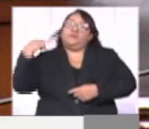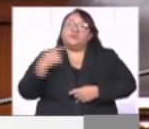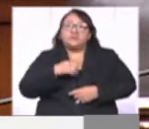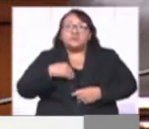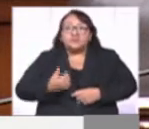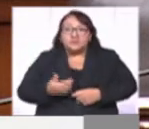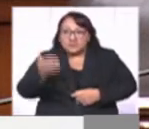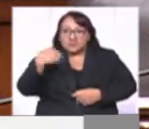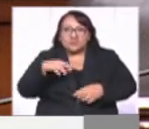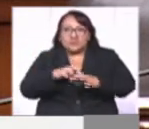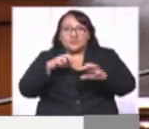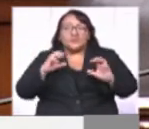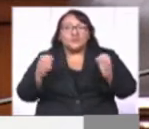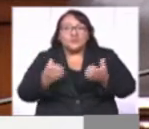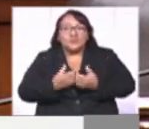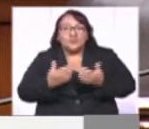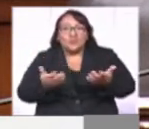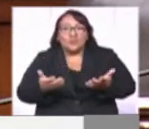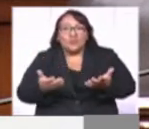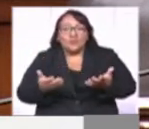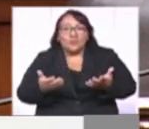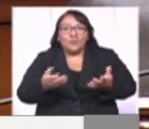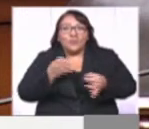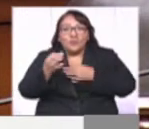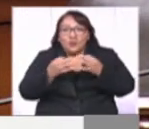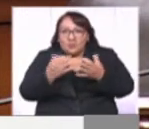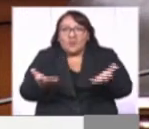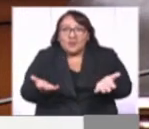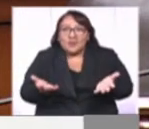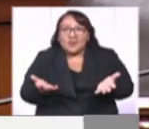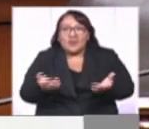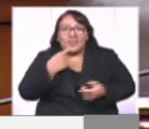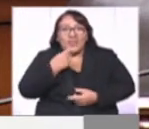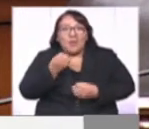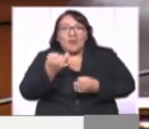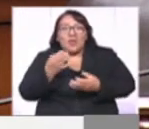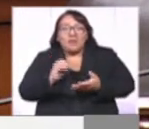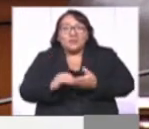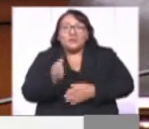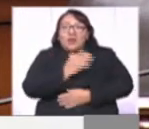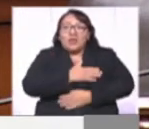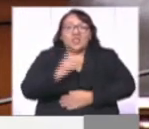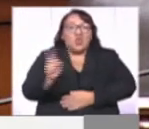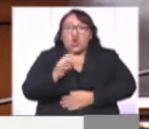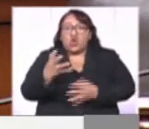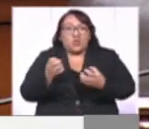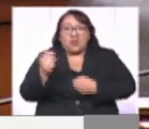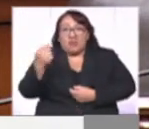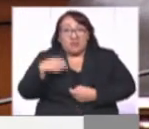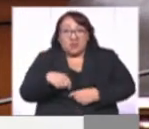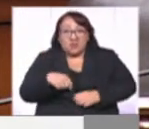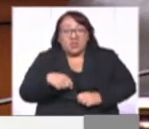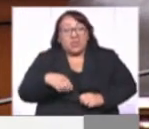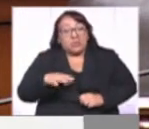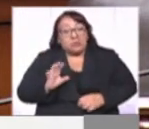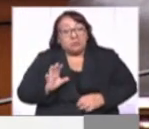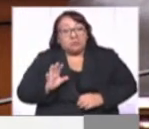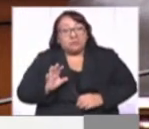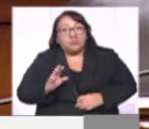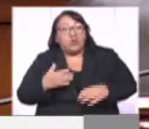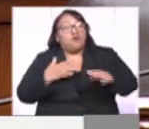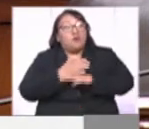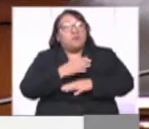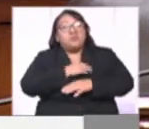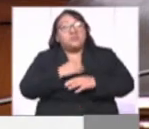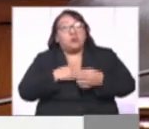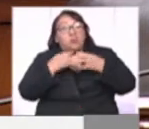del Congreso de la República, ya que se rehusó en un primer momento de atender al Ministerio